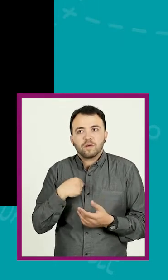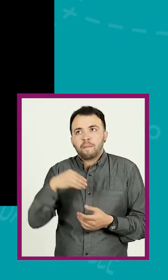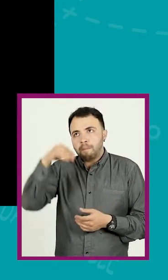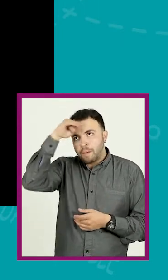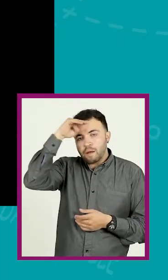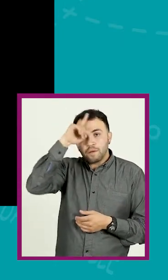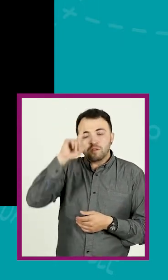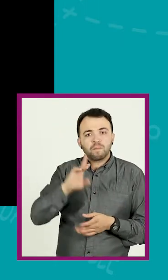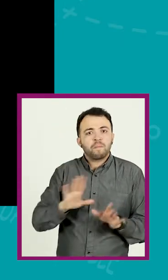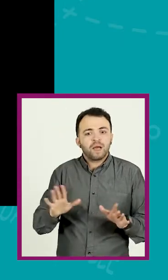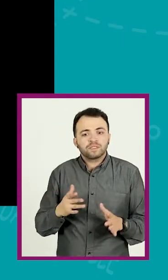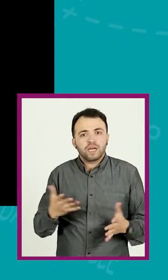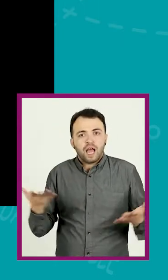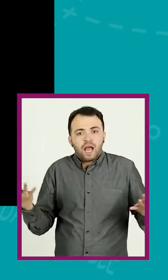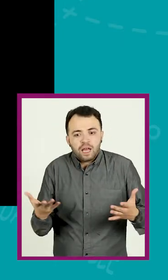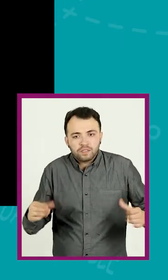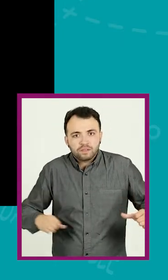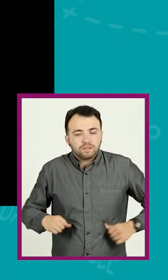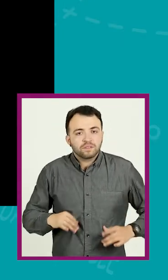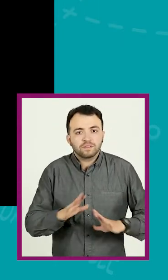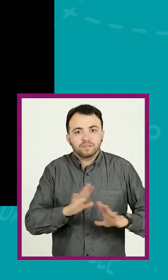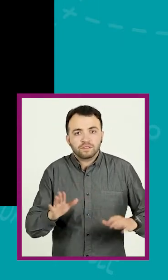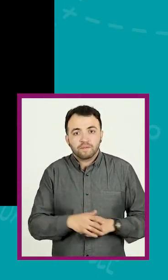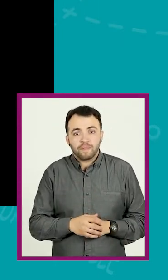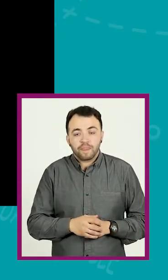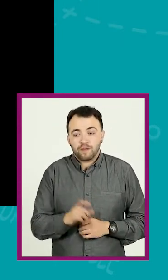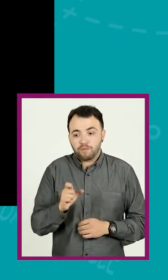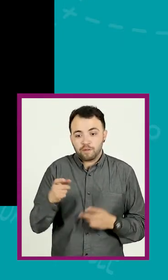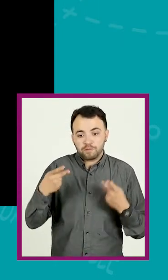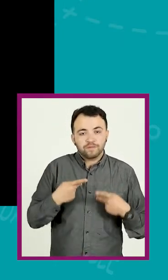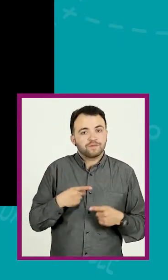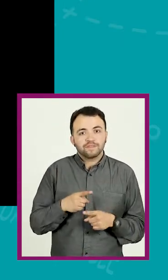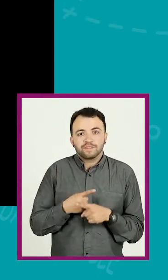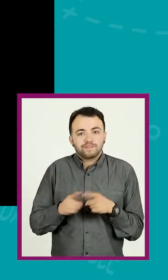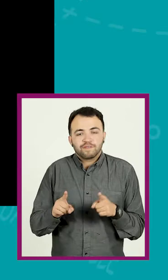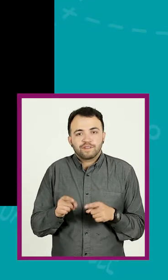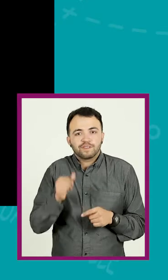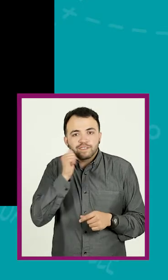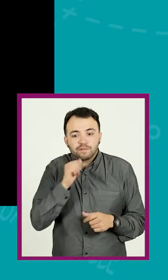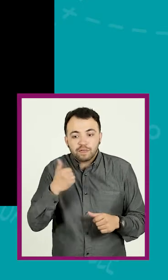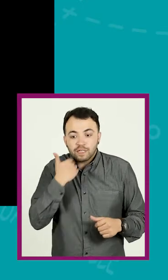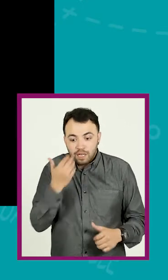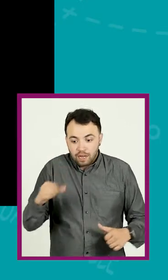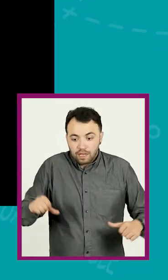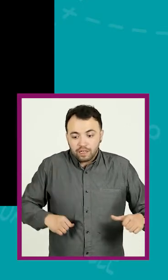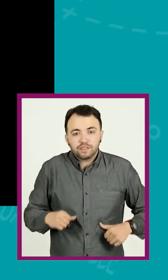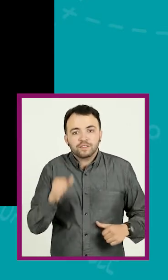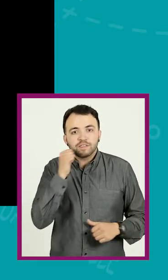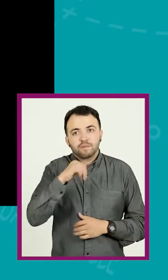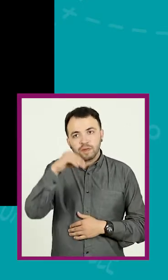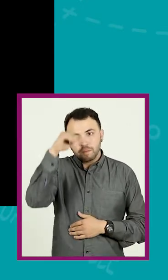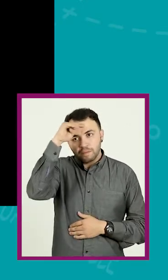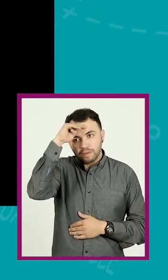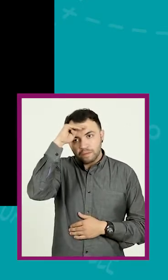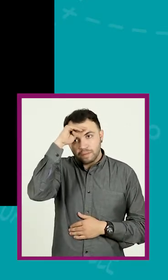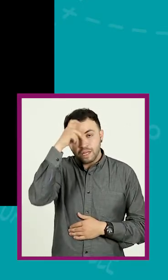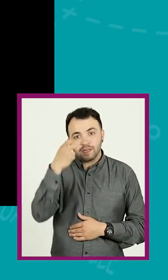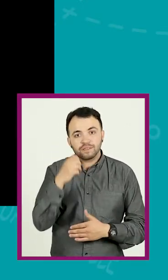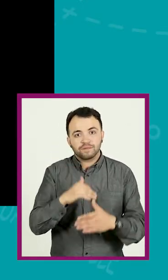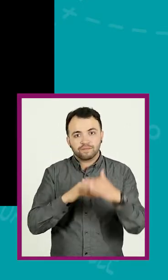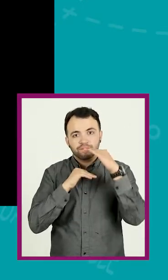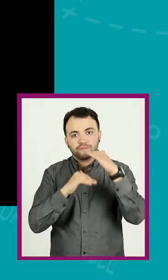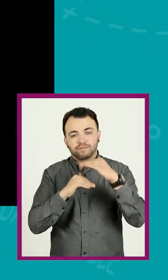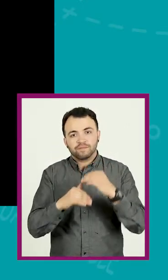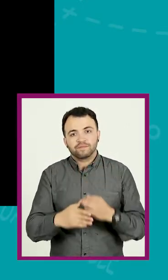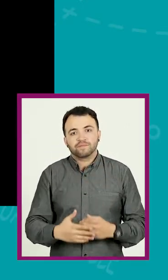decisiones impulsados por sus instintos. La libertad implica la toma de decisiones y, por lo tanto, la posibilidad de que una